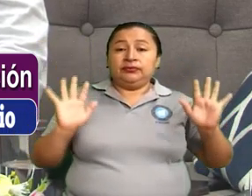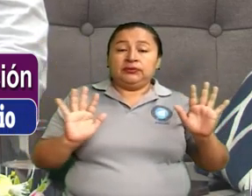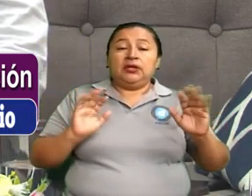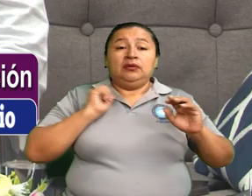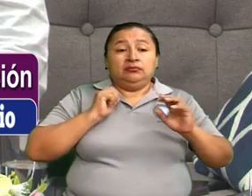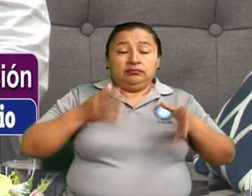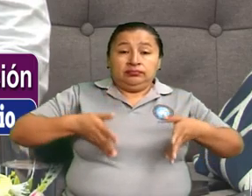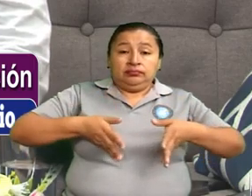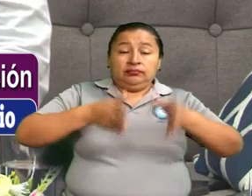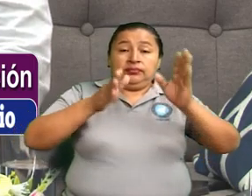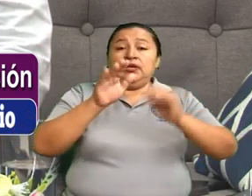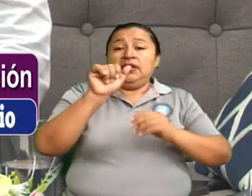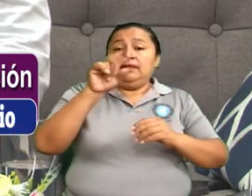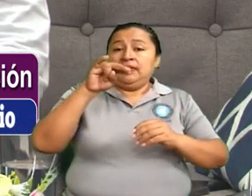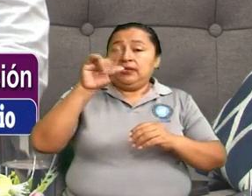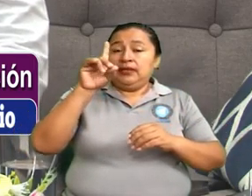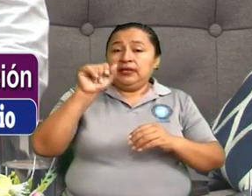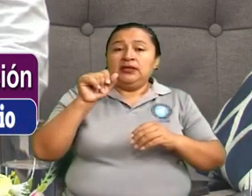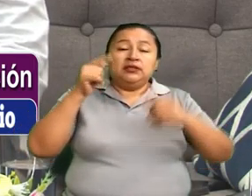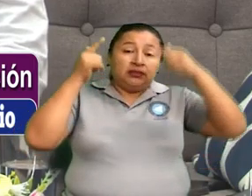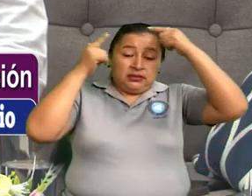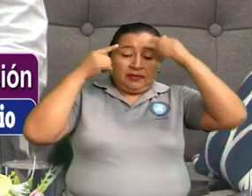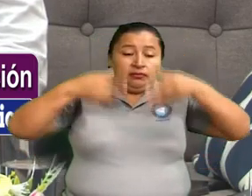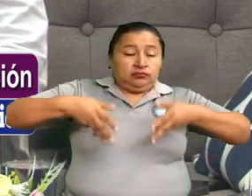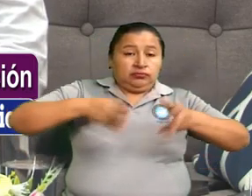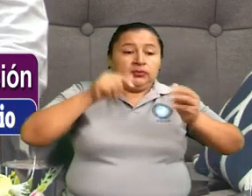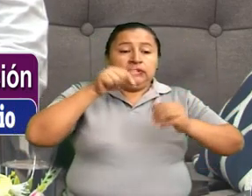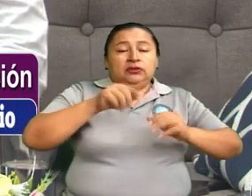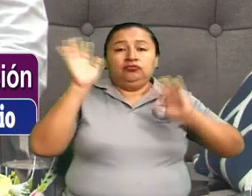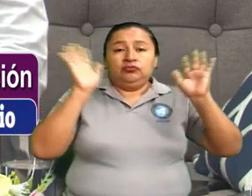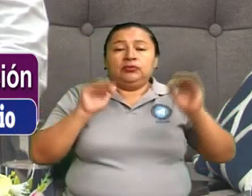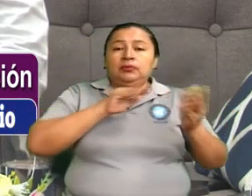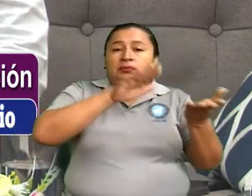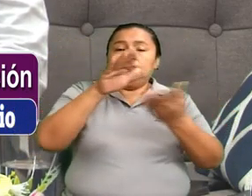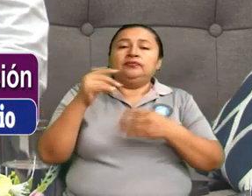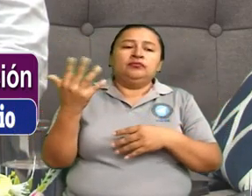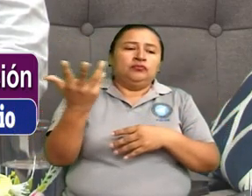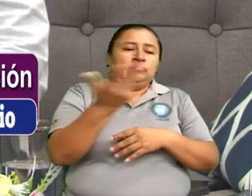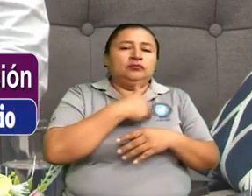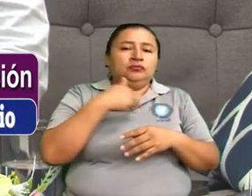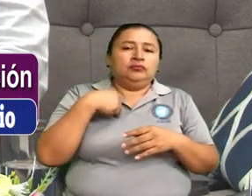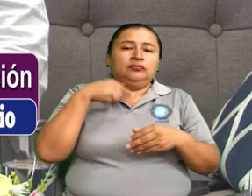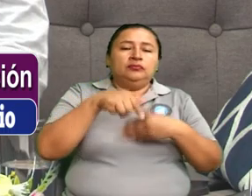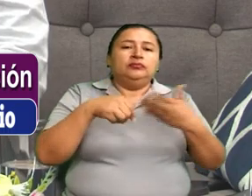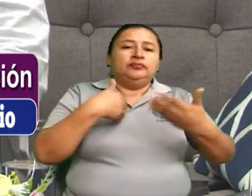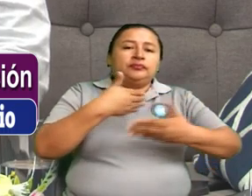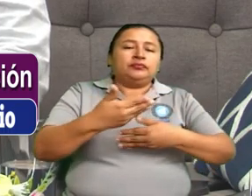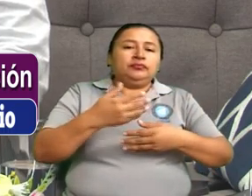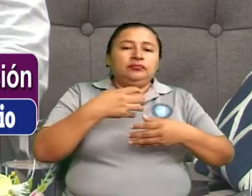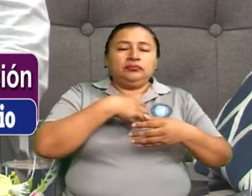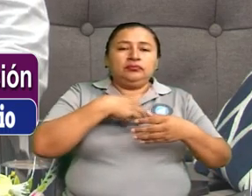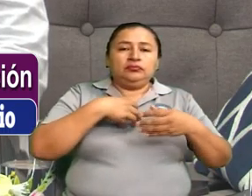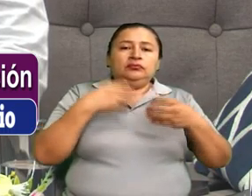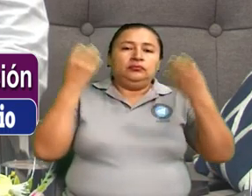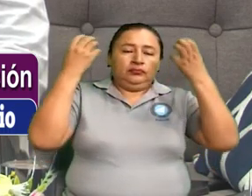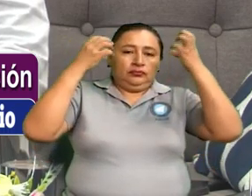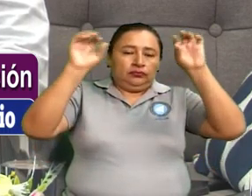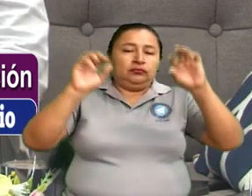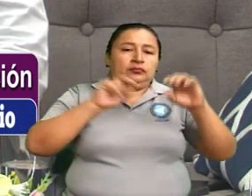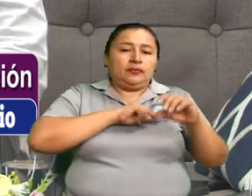Chávez, el carnaval de la producción. Entonces, ahí vamos a hacer toda una demostración de nuestra cultura,